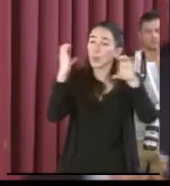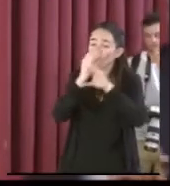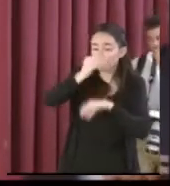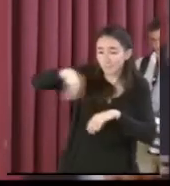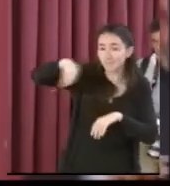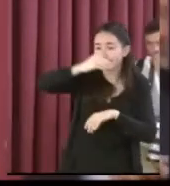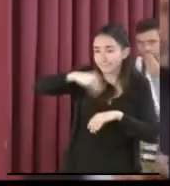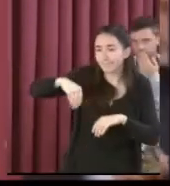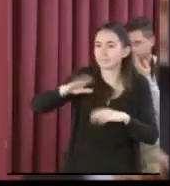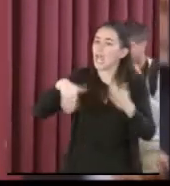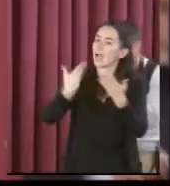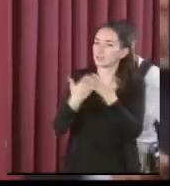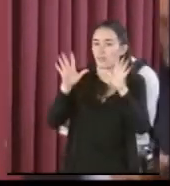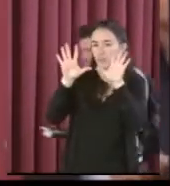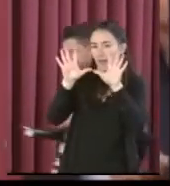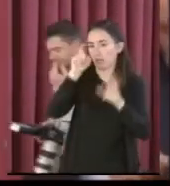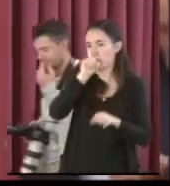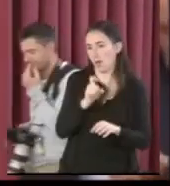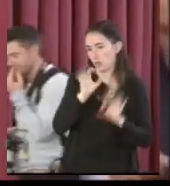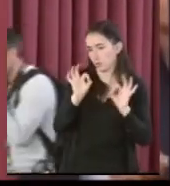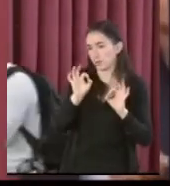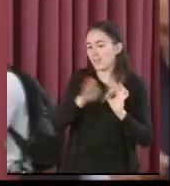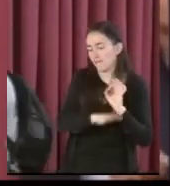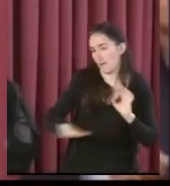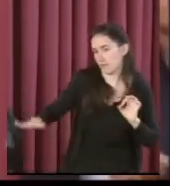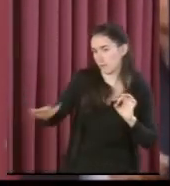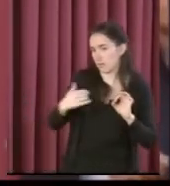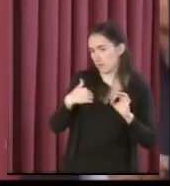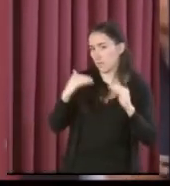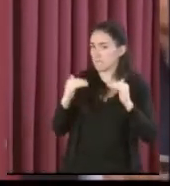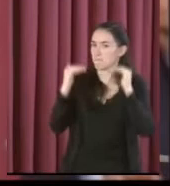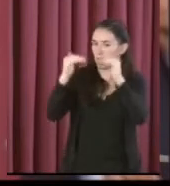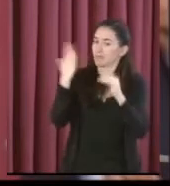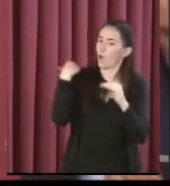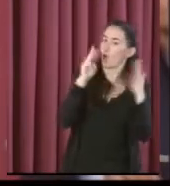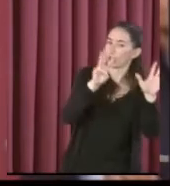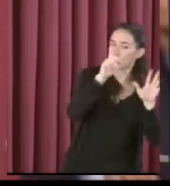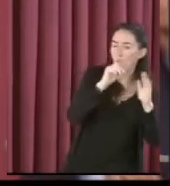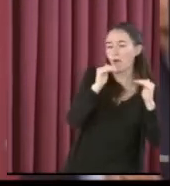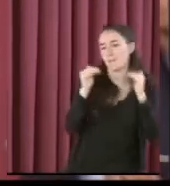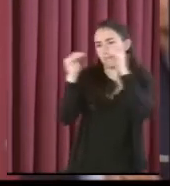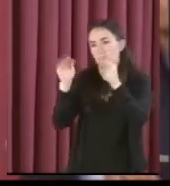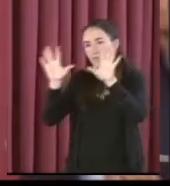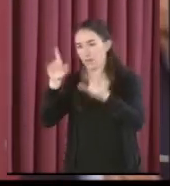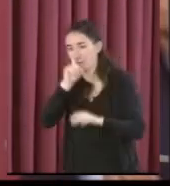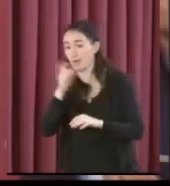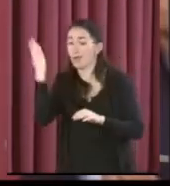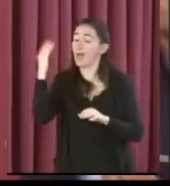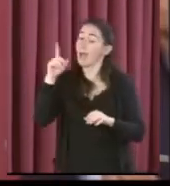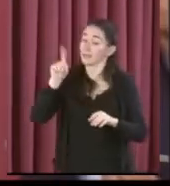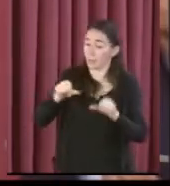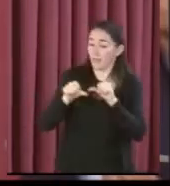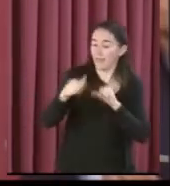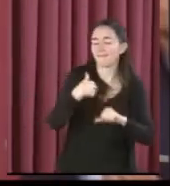ampliado el apoyo a la familia, y más podrá hacerlo cuando pongamos en marcha el bono para familias numerosas y familias de acogida que